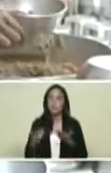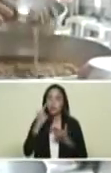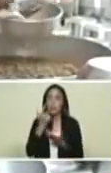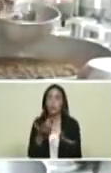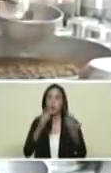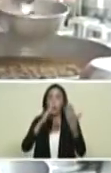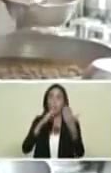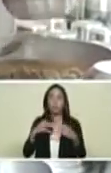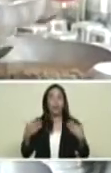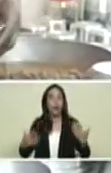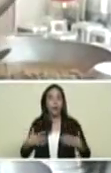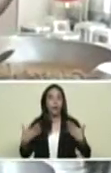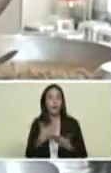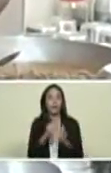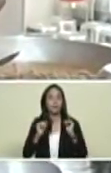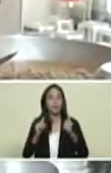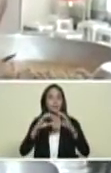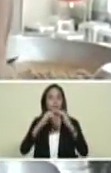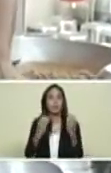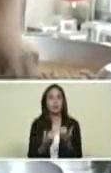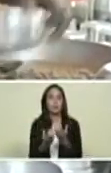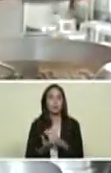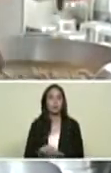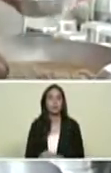un feliz inicio de año escolar